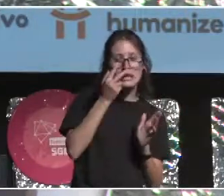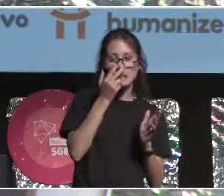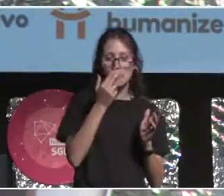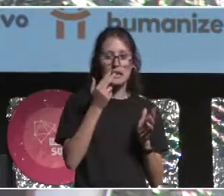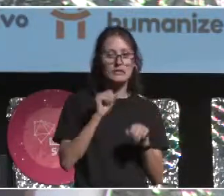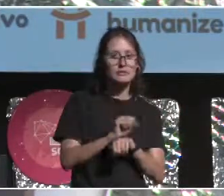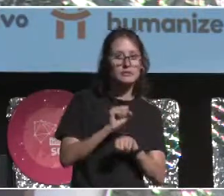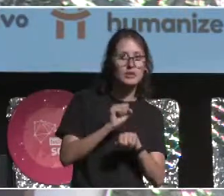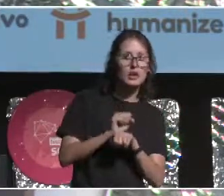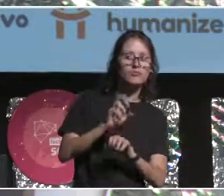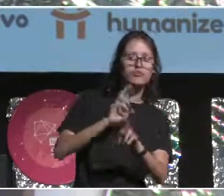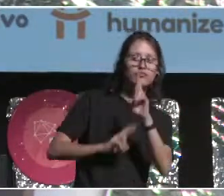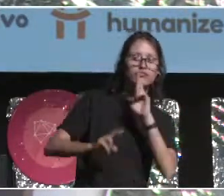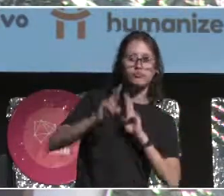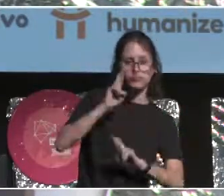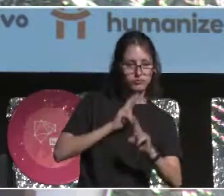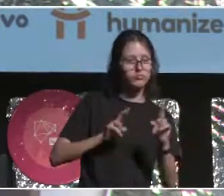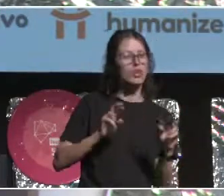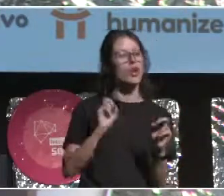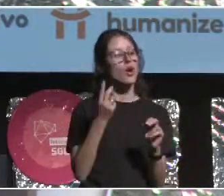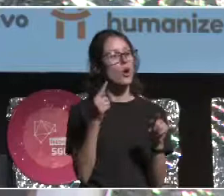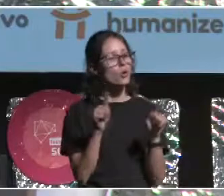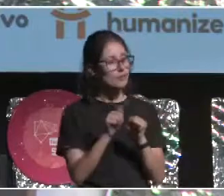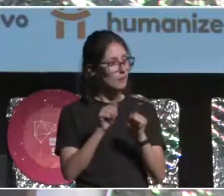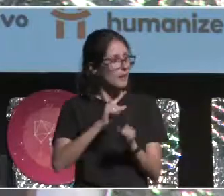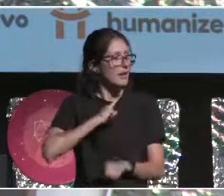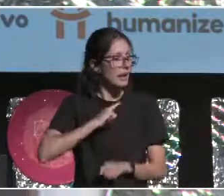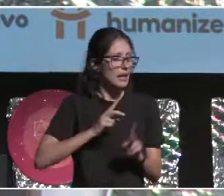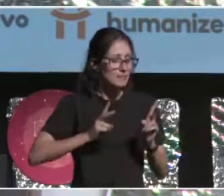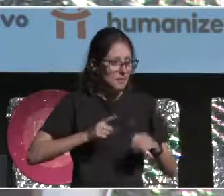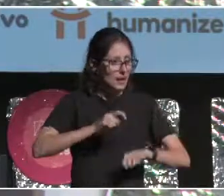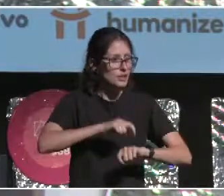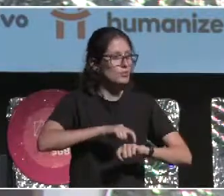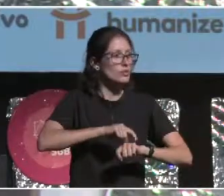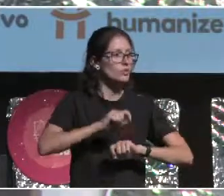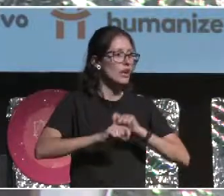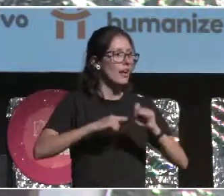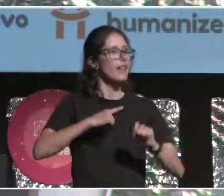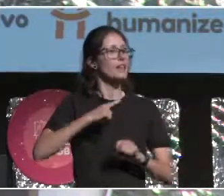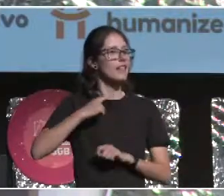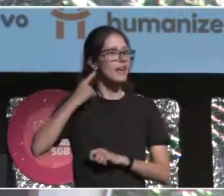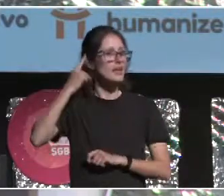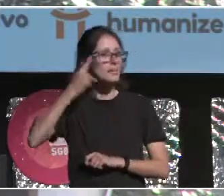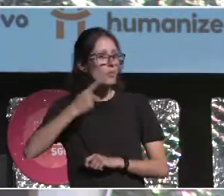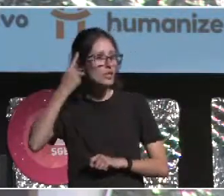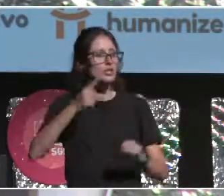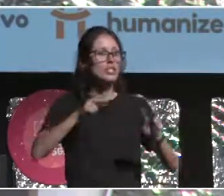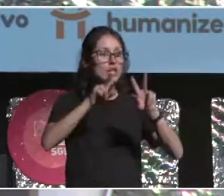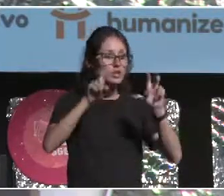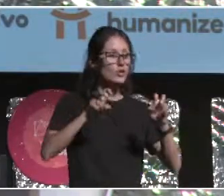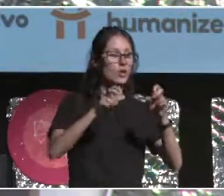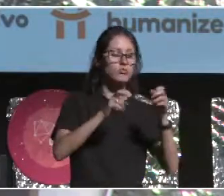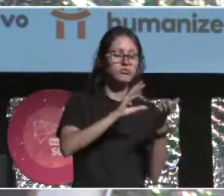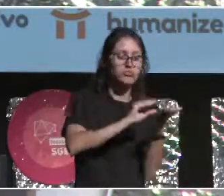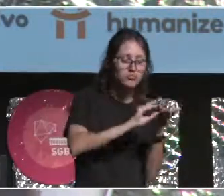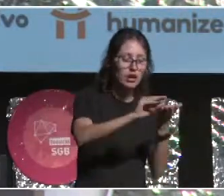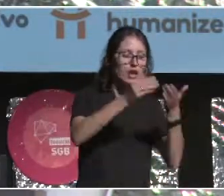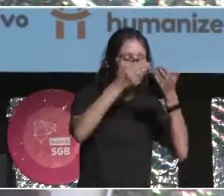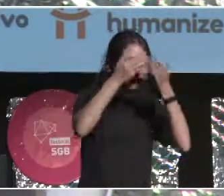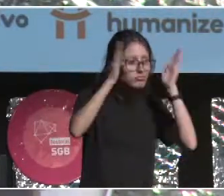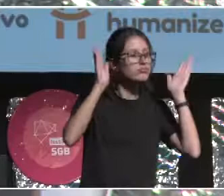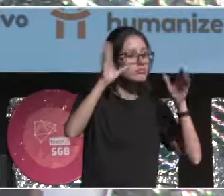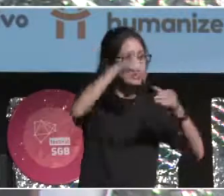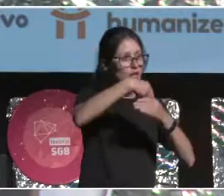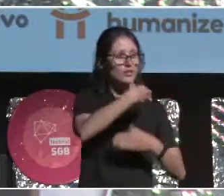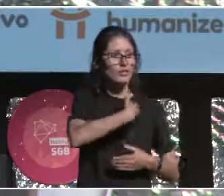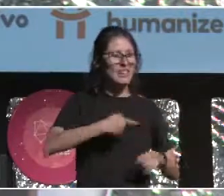información. Y también lo que está ocurriendo es que hay políticas de datos abiertos en los gobiernos que en algunos casos